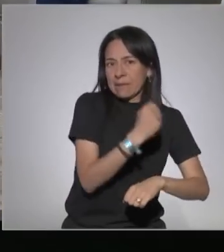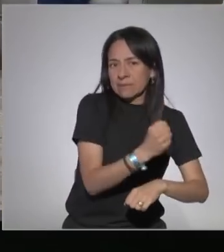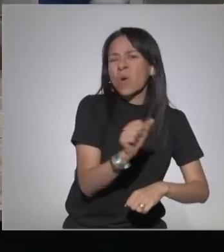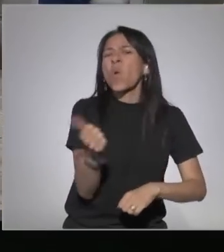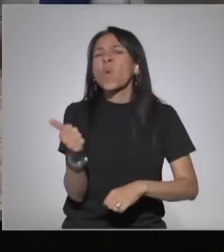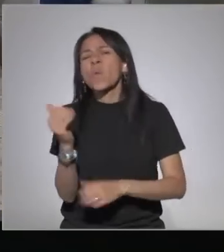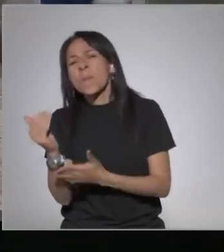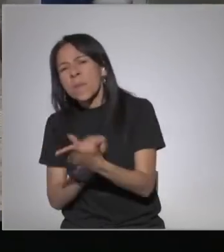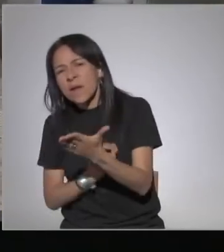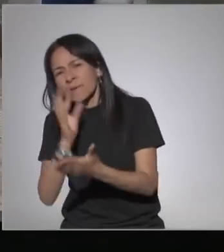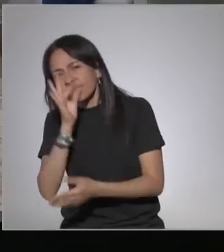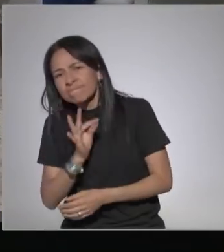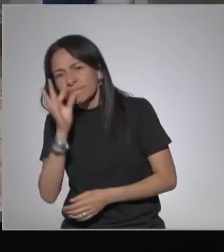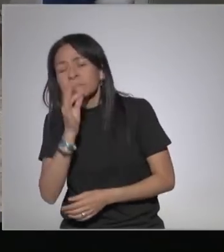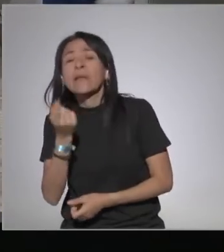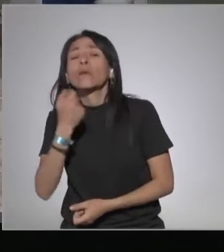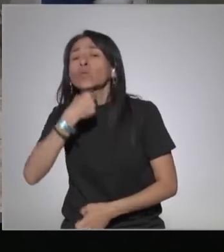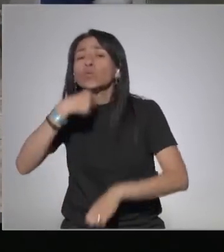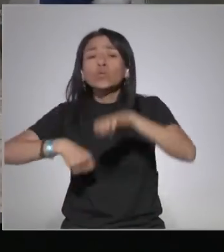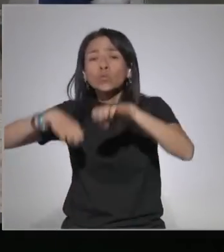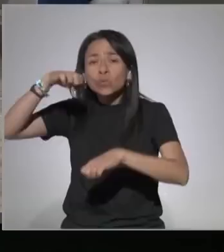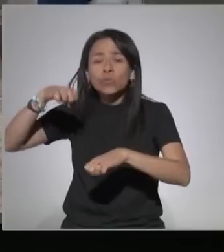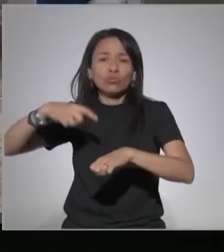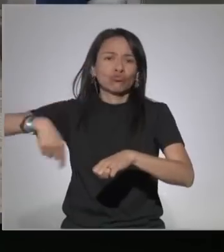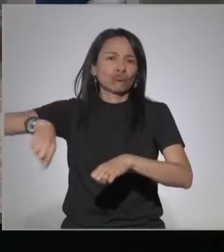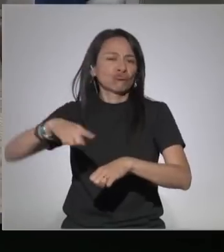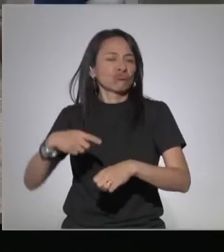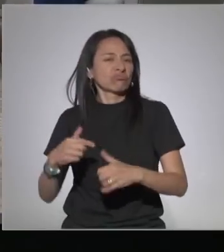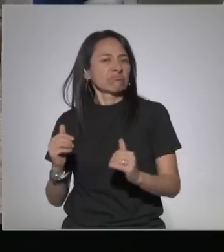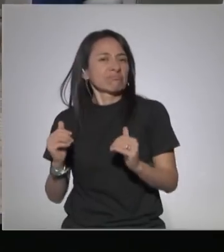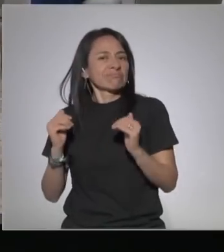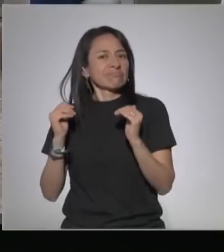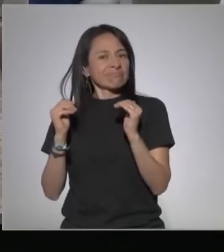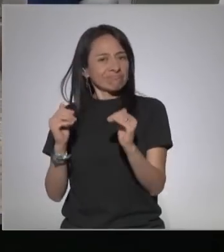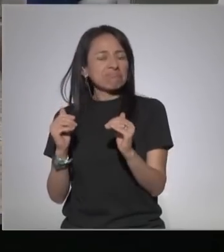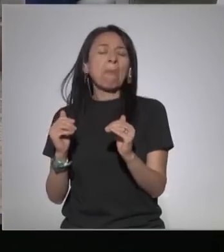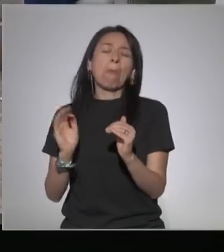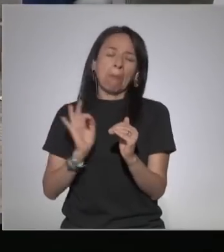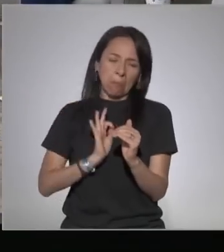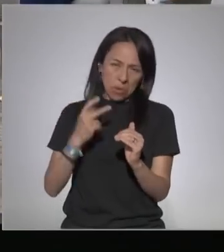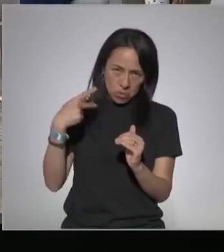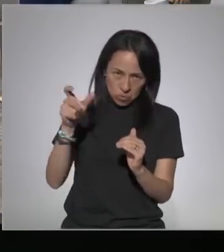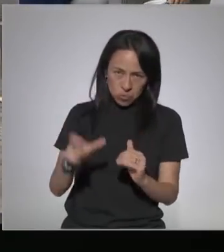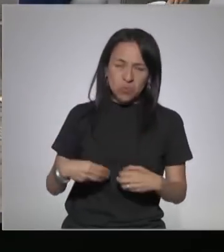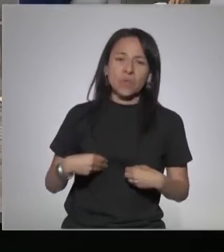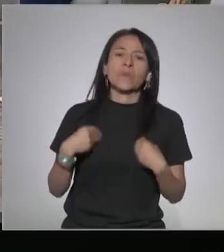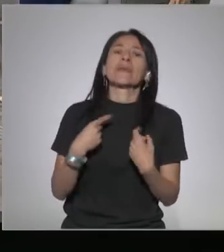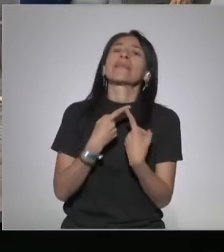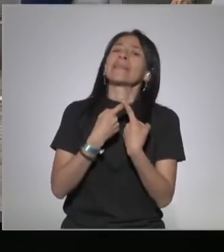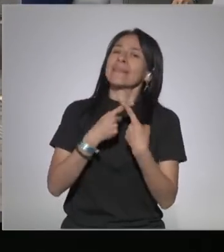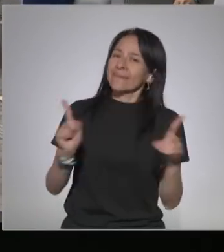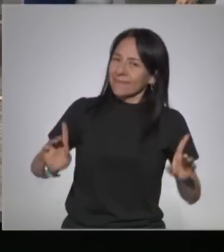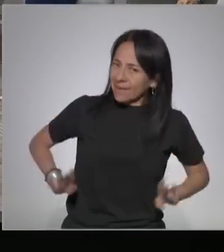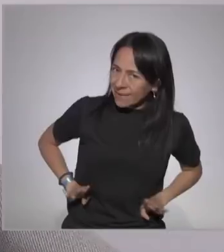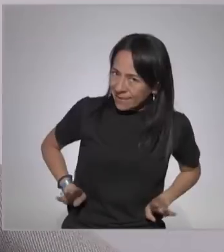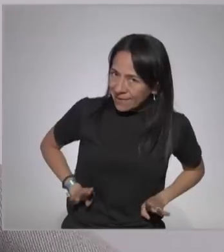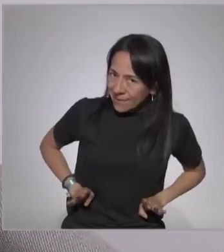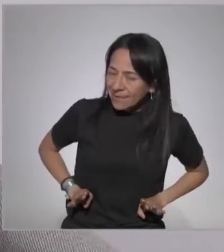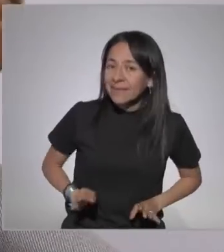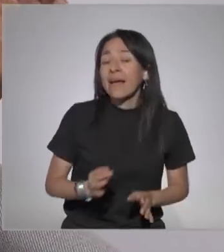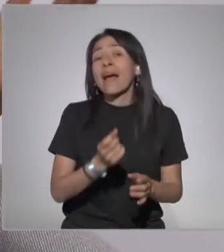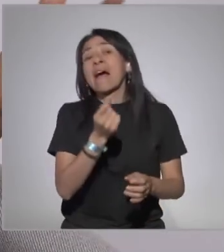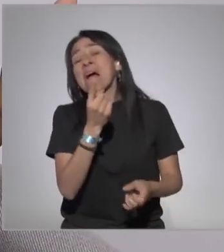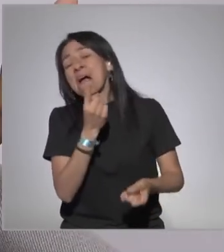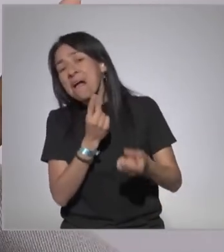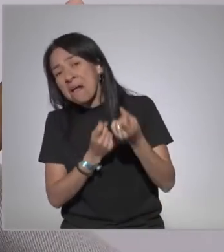adultos mayores que desde la situación del privilegio pueden tener unas características y hay personas que en